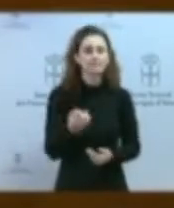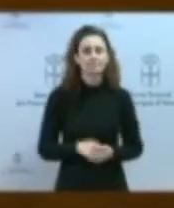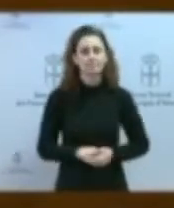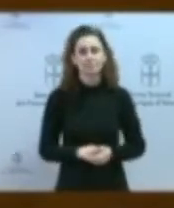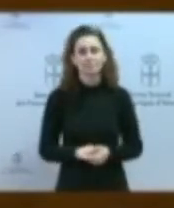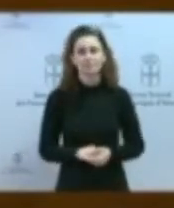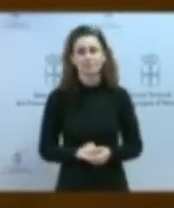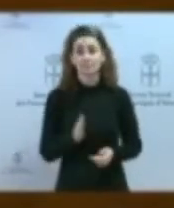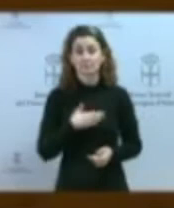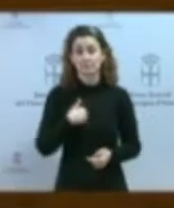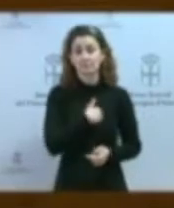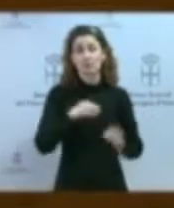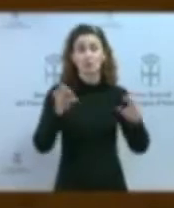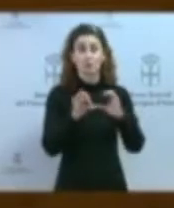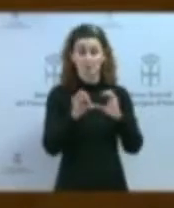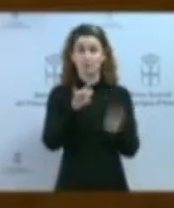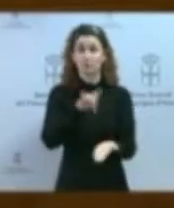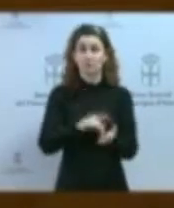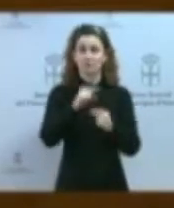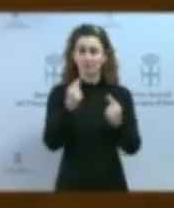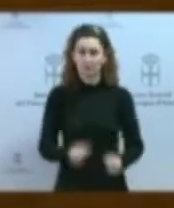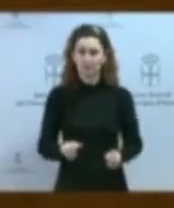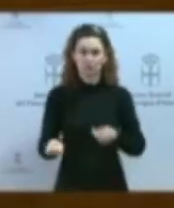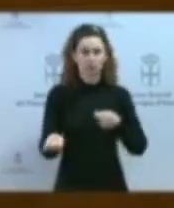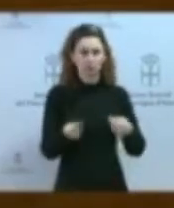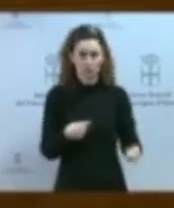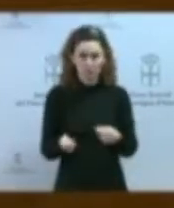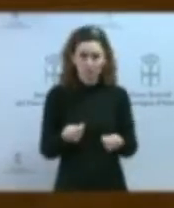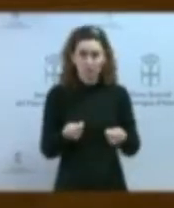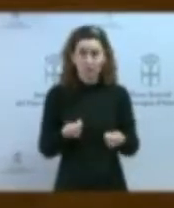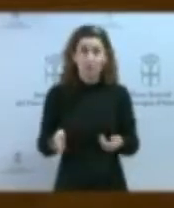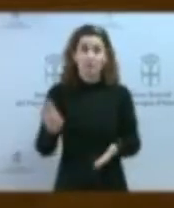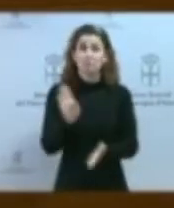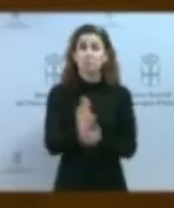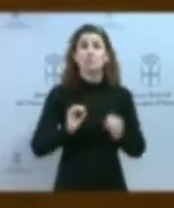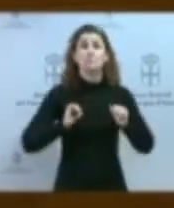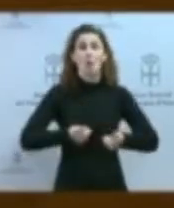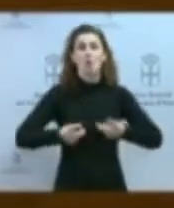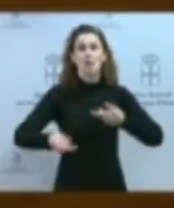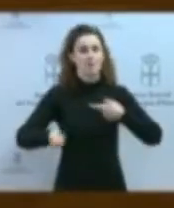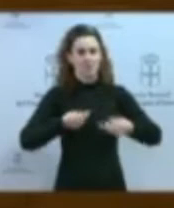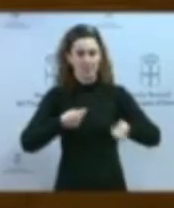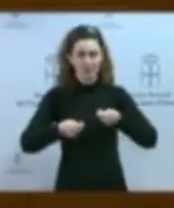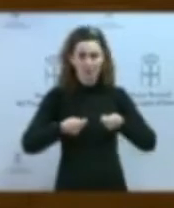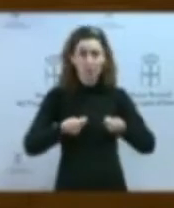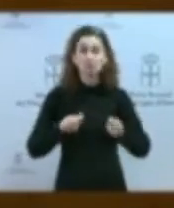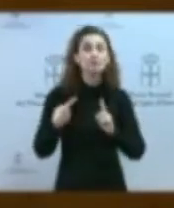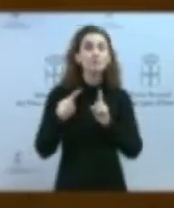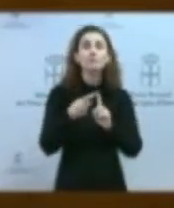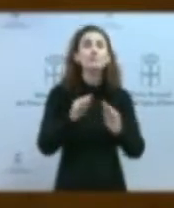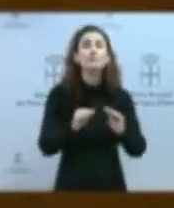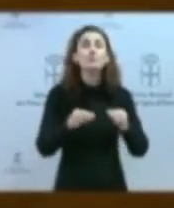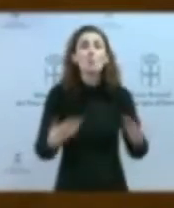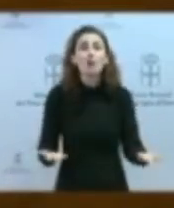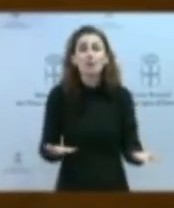presupuestaria, que se planteó desde el comienzo de la negociación con el objetivo de complicar o impedir que Asturias pudiese